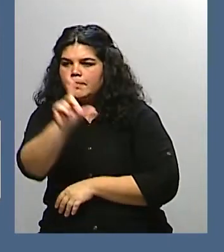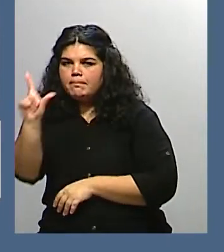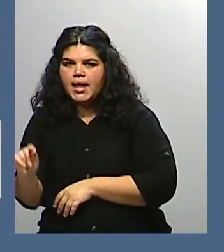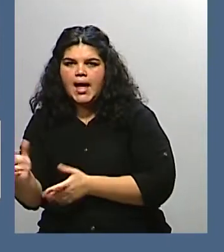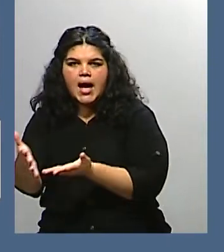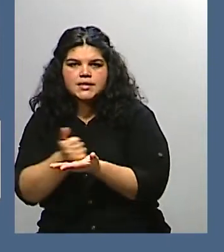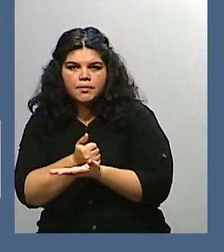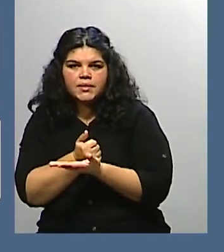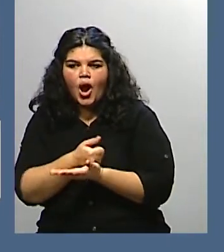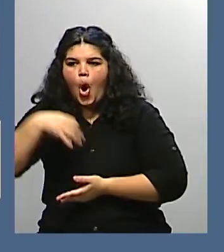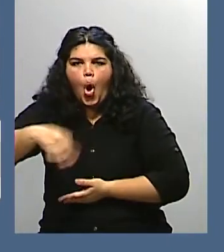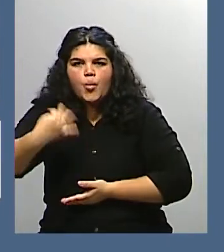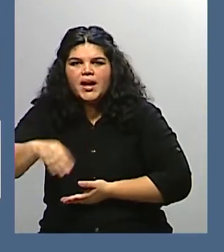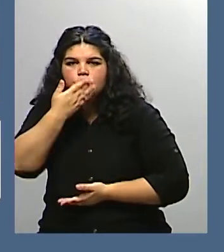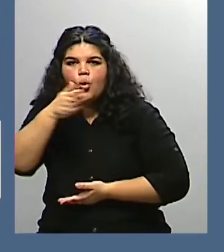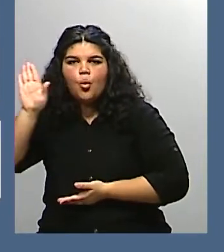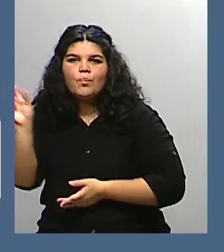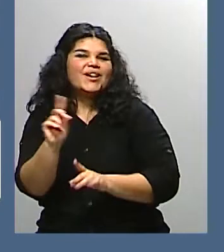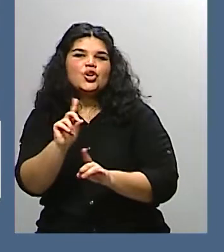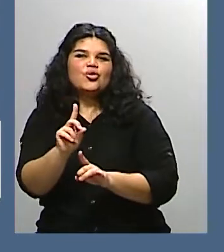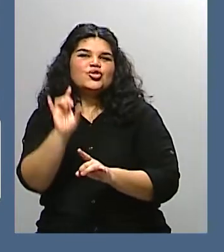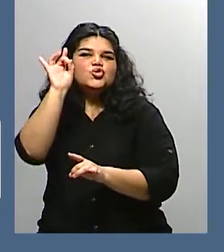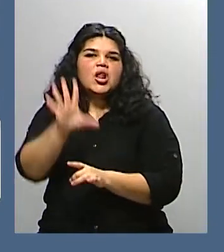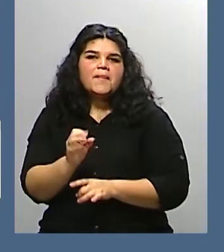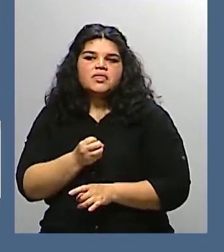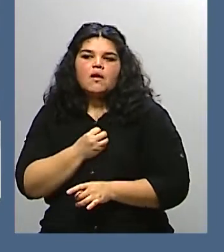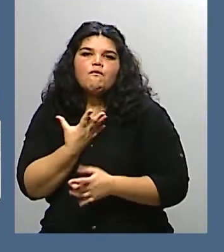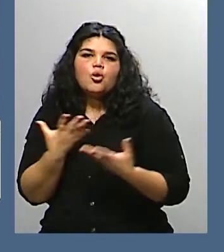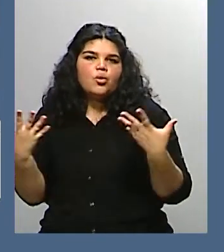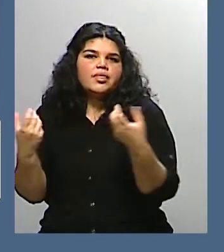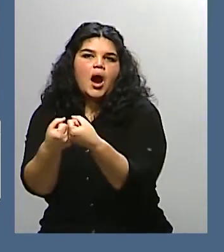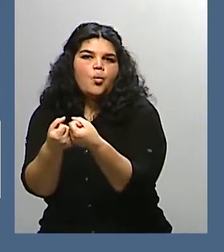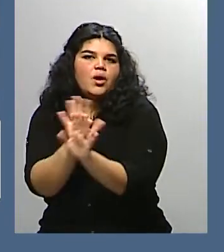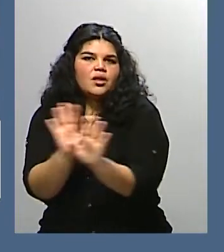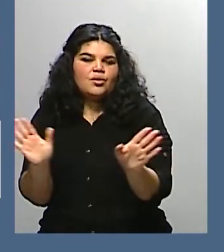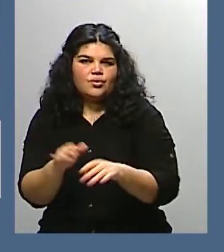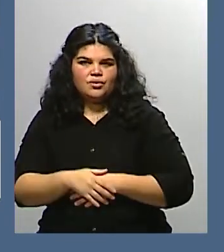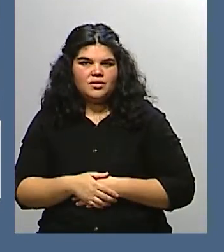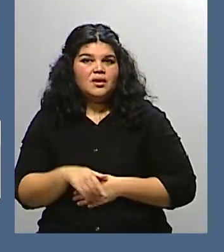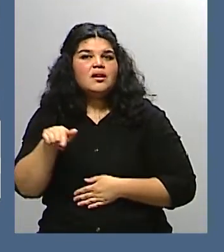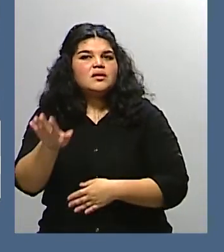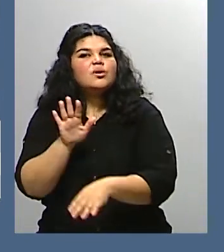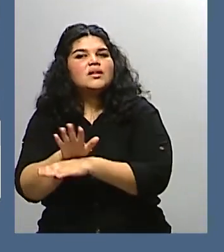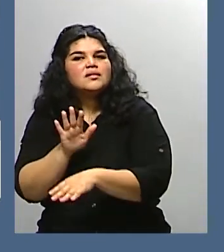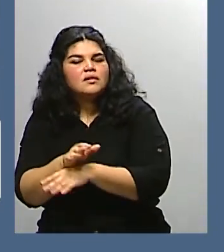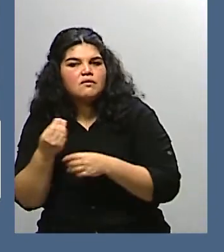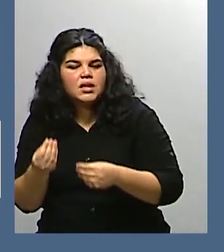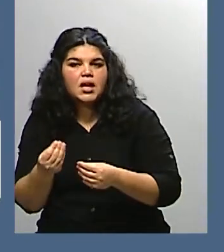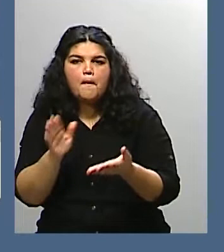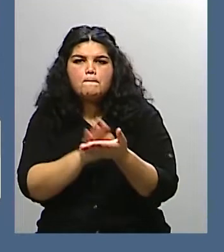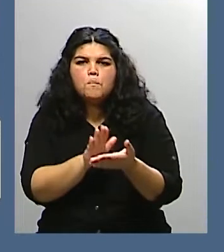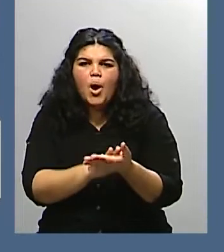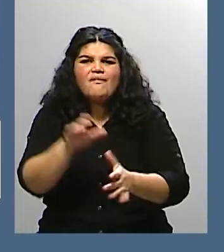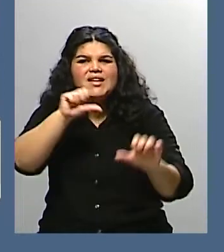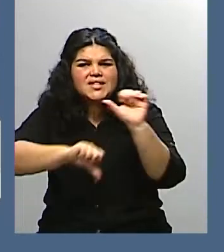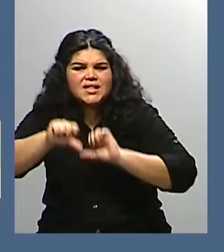climático es uno de esos ejemplos, ¿no? Todo el mundo es consciente de que ya existe evidencia científica más que